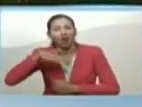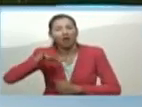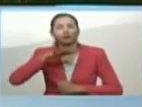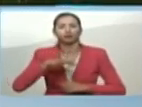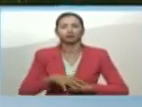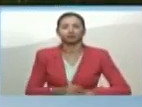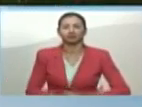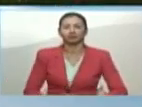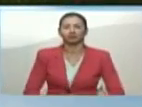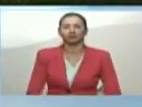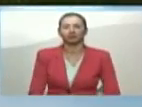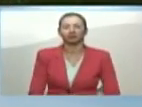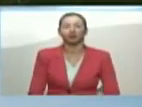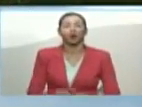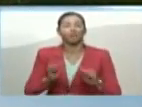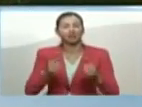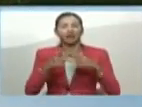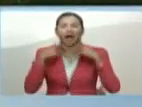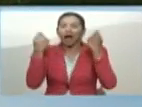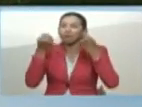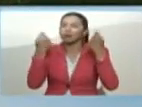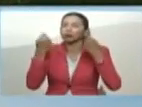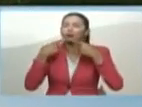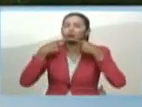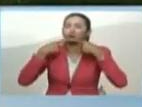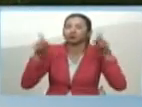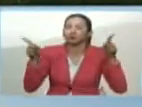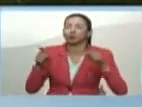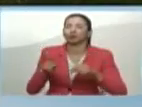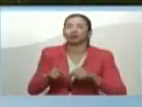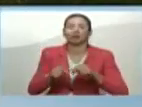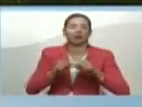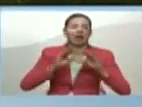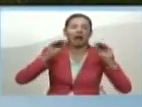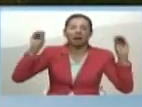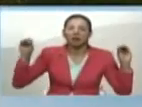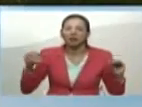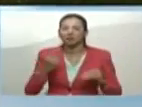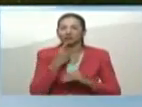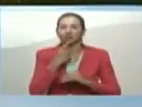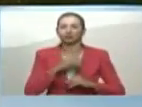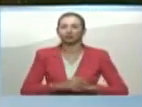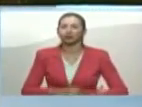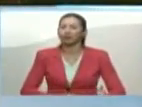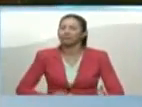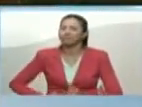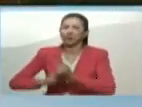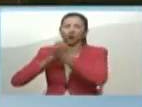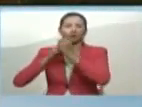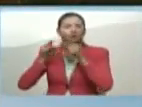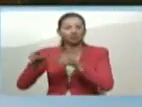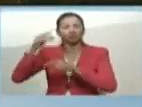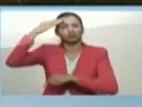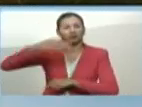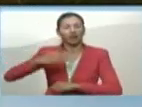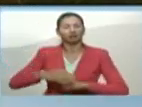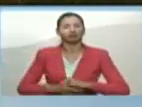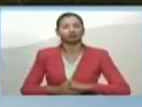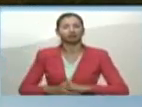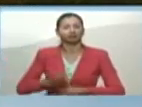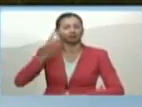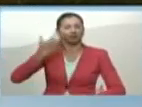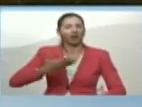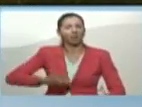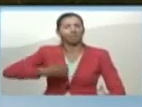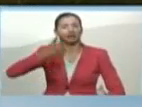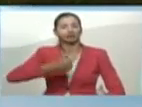Y les inician campañas por allá, por aquí. Máxima moral militar, máximo compromiso con la